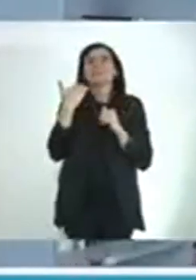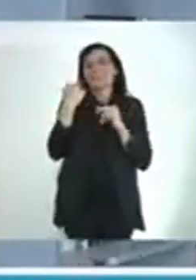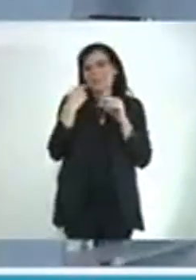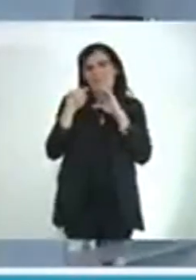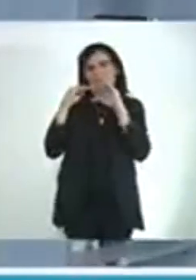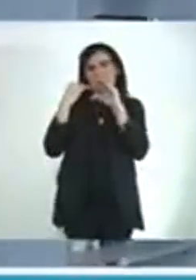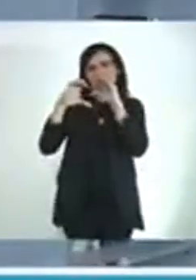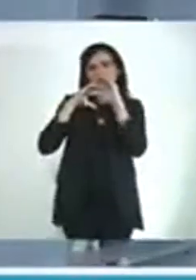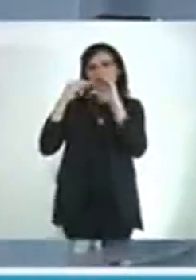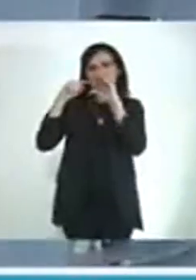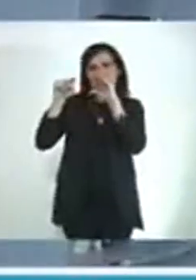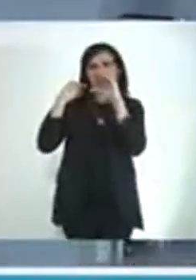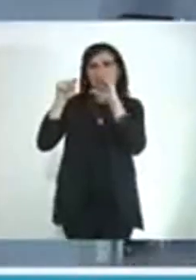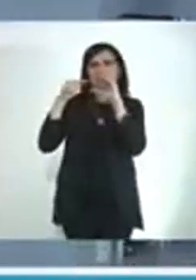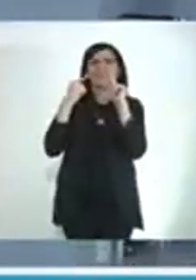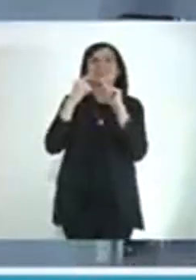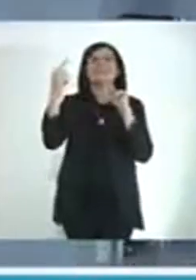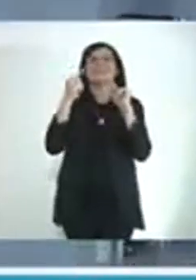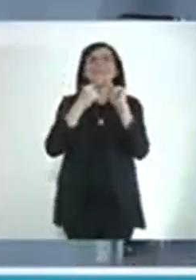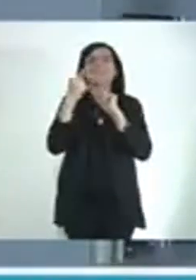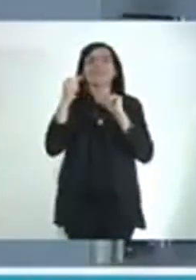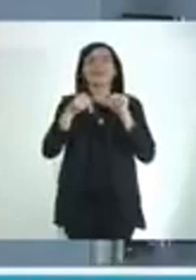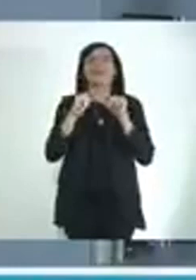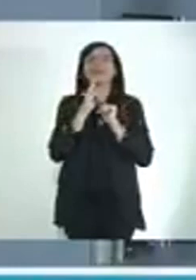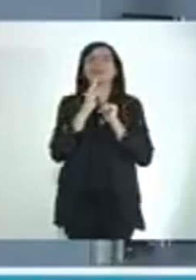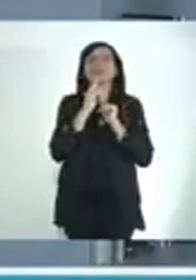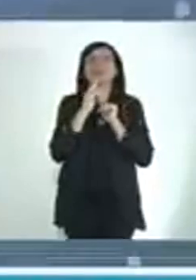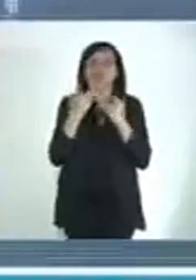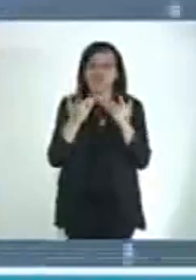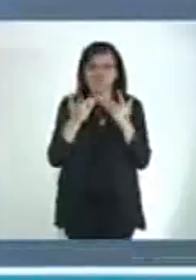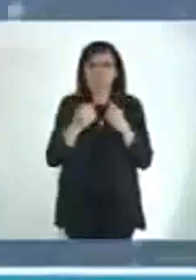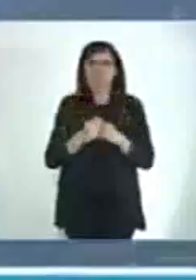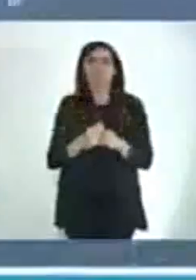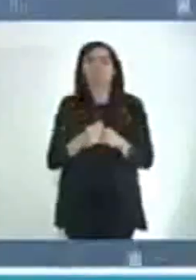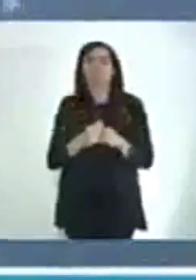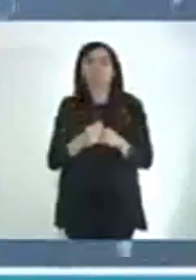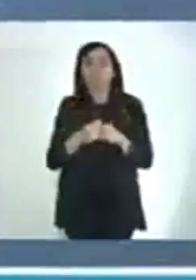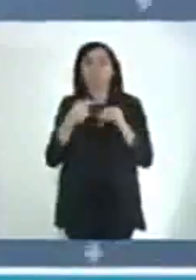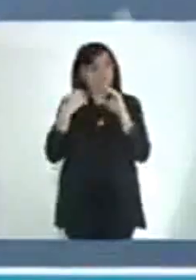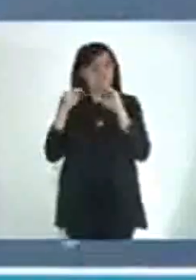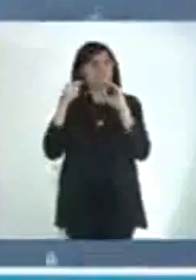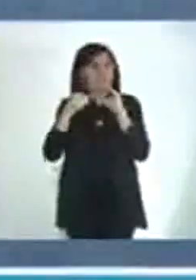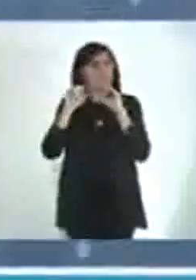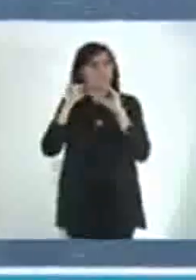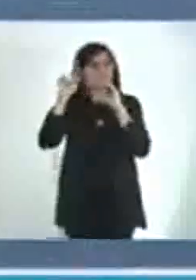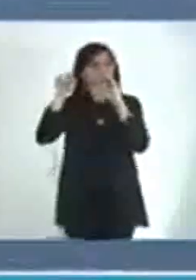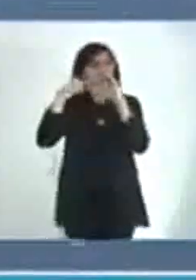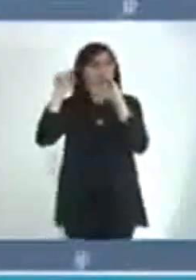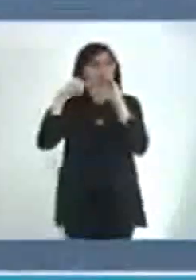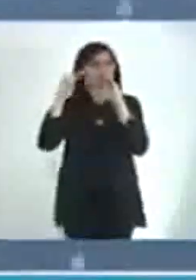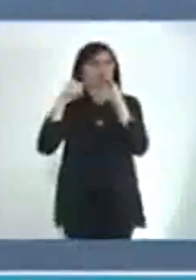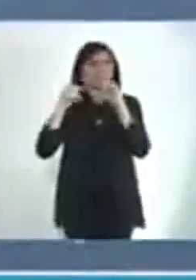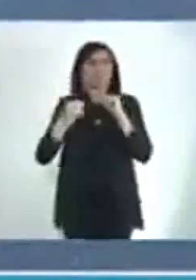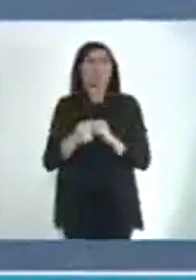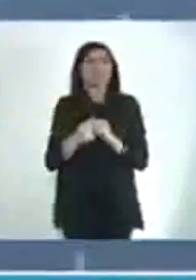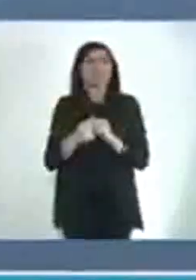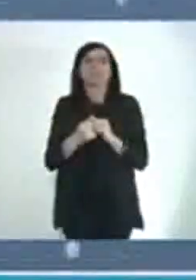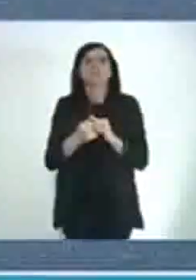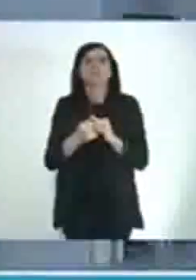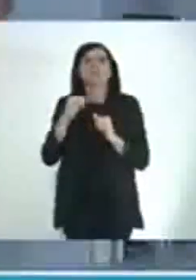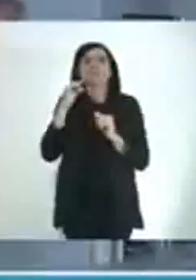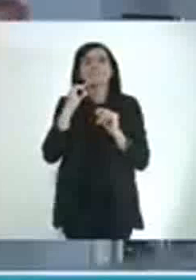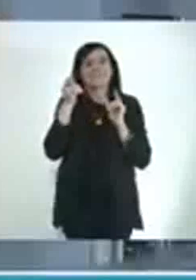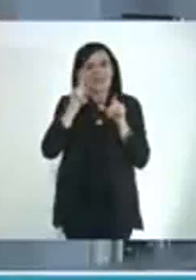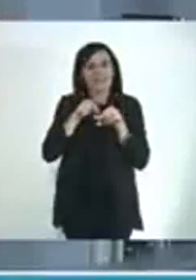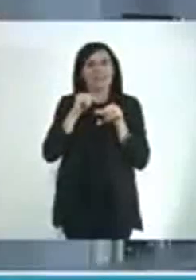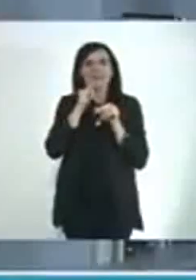tener directamente el contacto directo con los docentes tucumanos, ¿les parece? Así que escriban, que directamente allí van a tener toda la información. Recordamos, los docentes